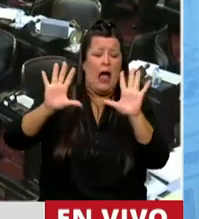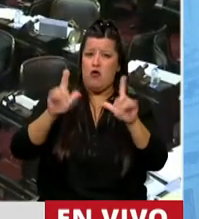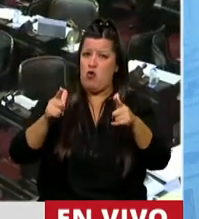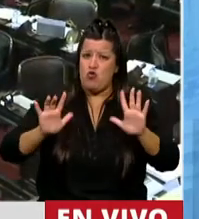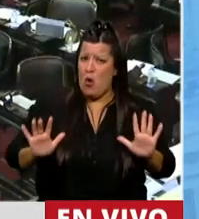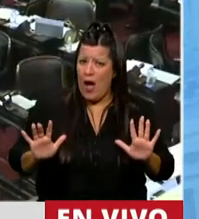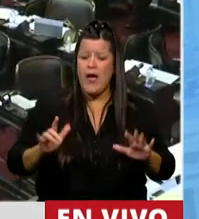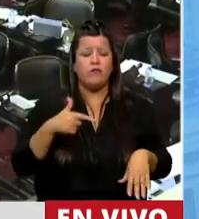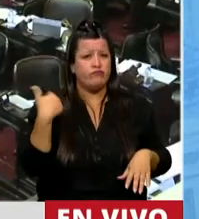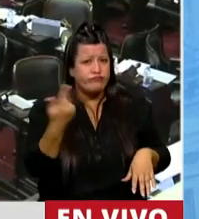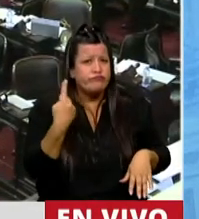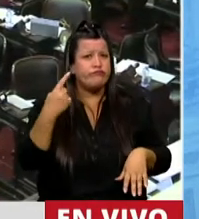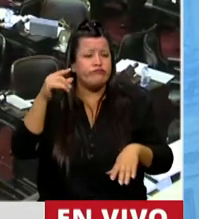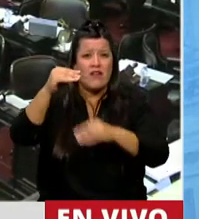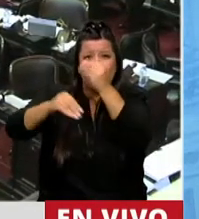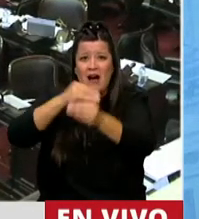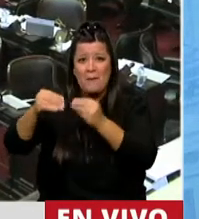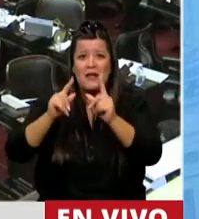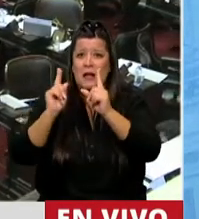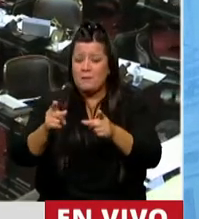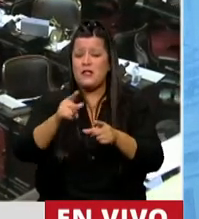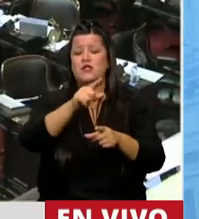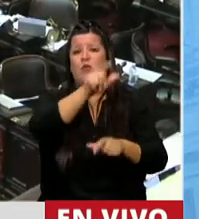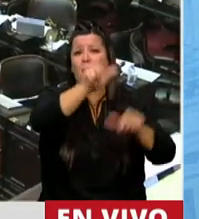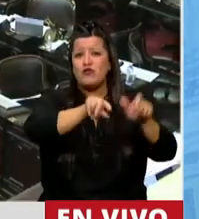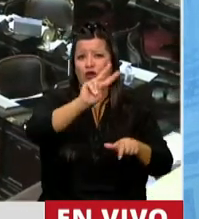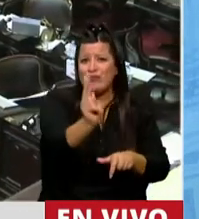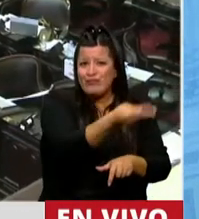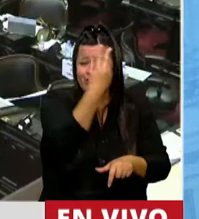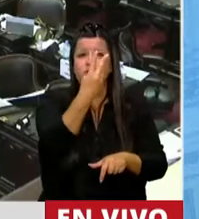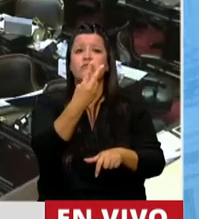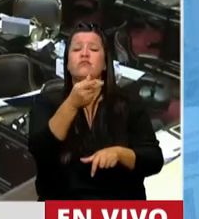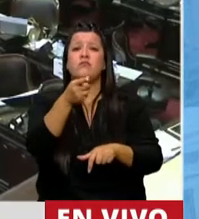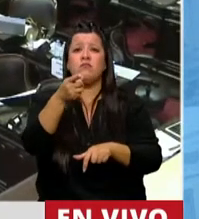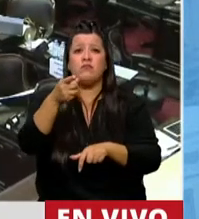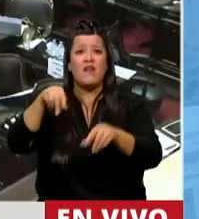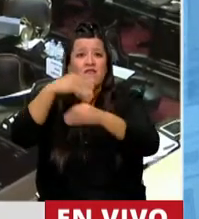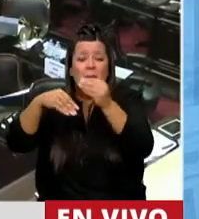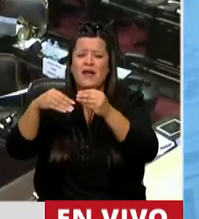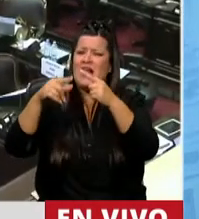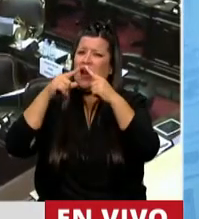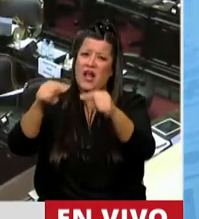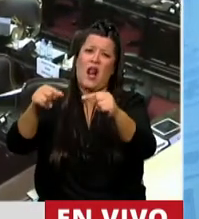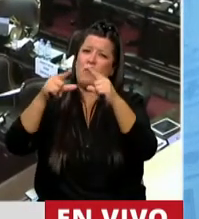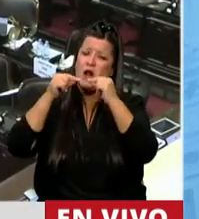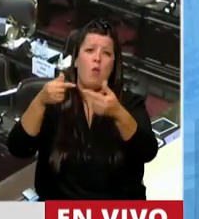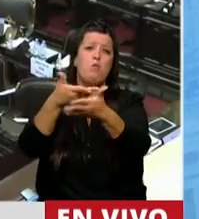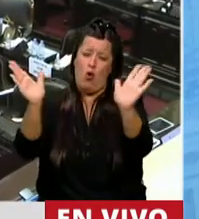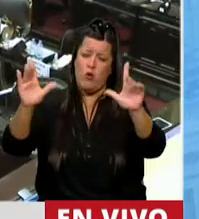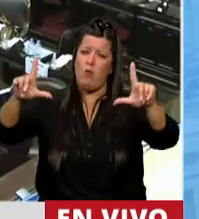los familiares de los caídos en cumplimiento del deber, que reclaman, y lo han hecho